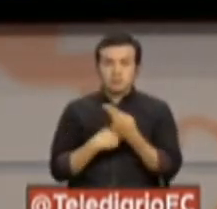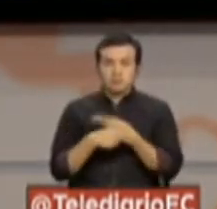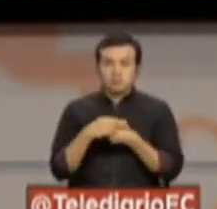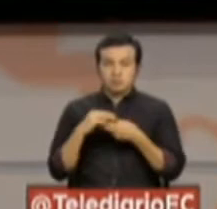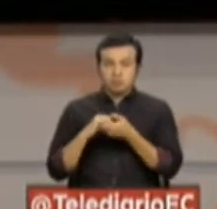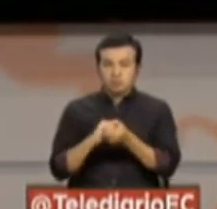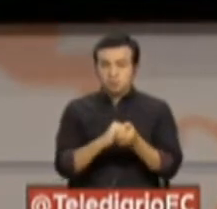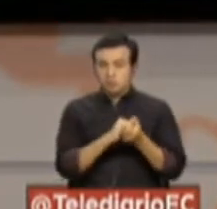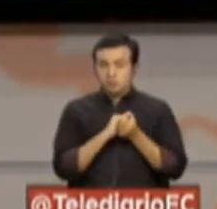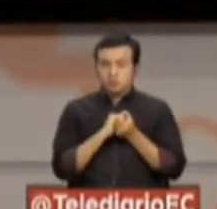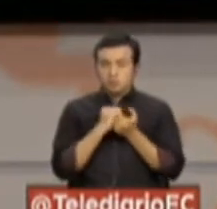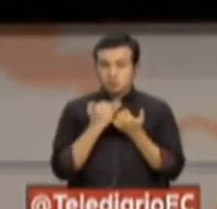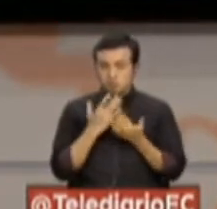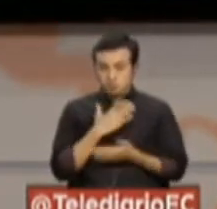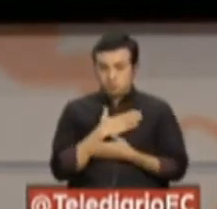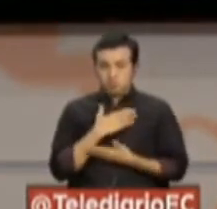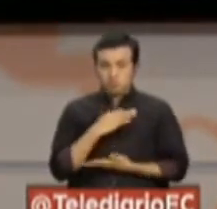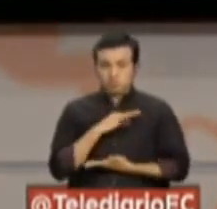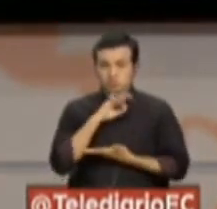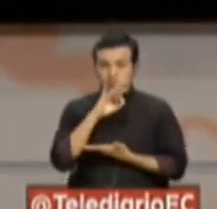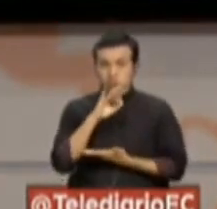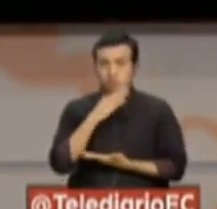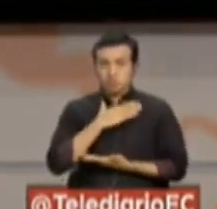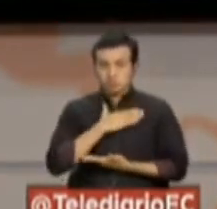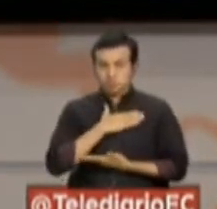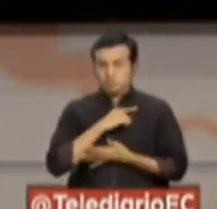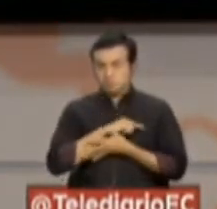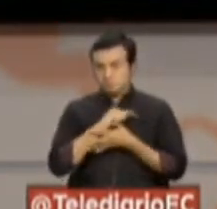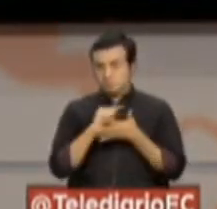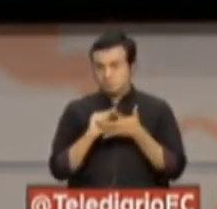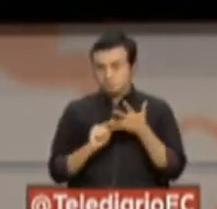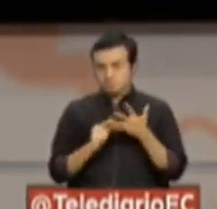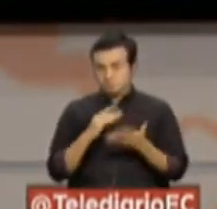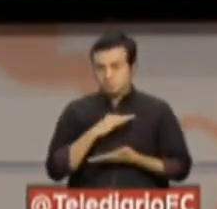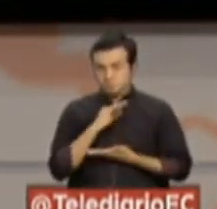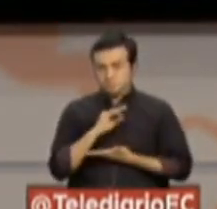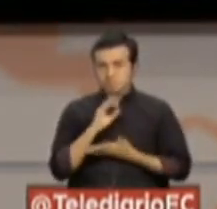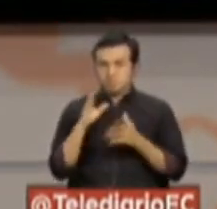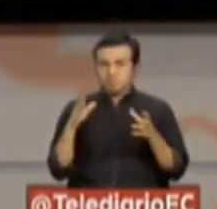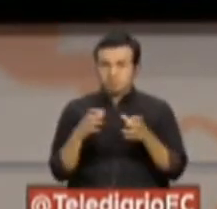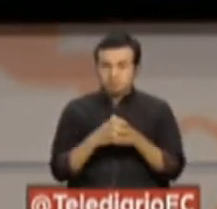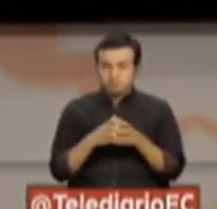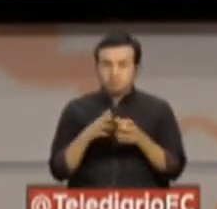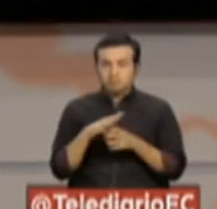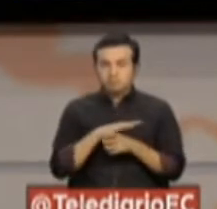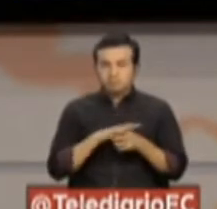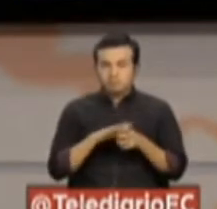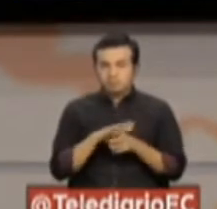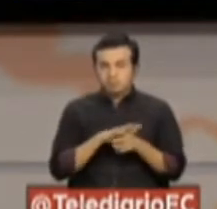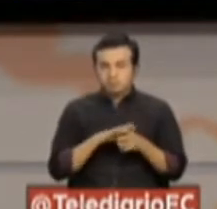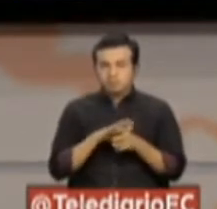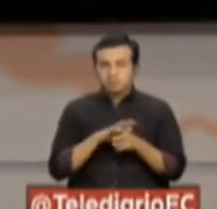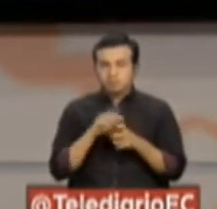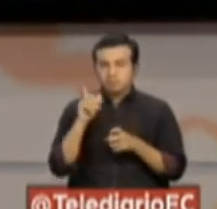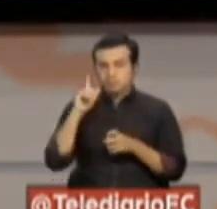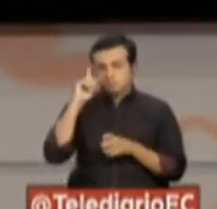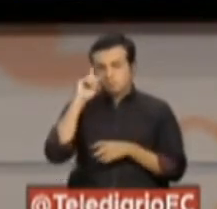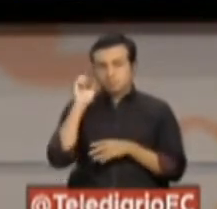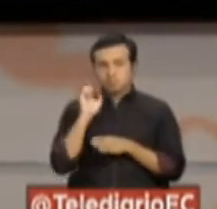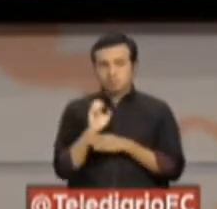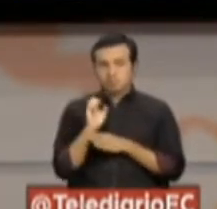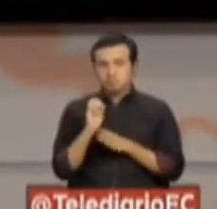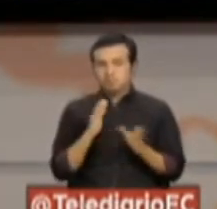solidaria, que es el que estoy representando desde varios ámbitos, para el sector frente al gobierno